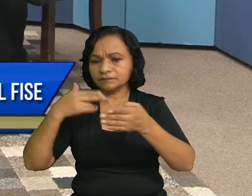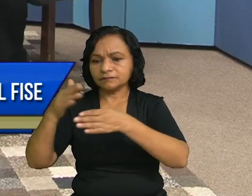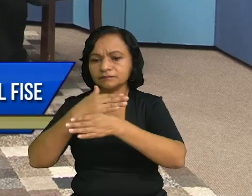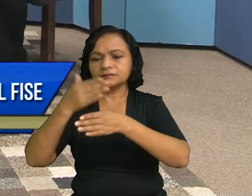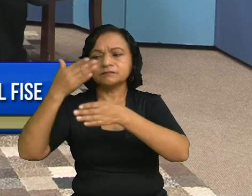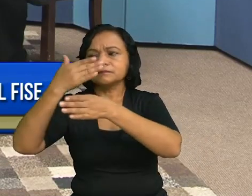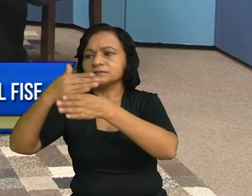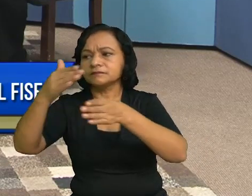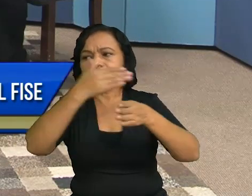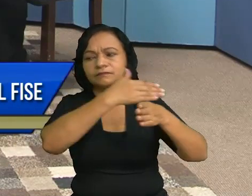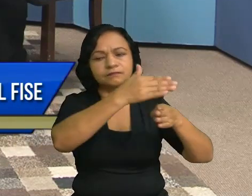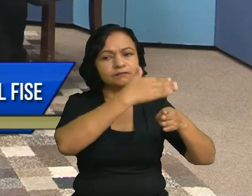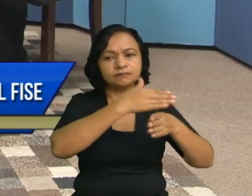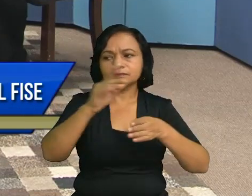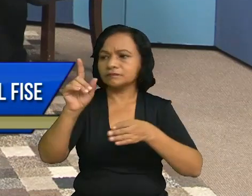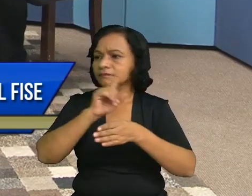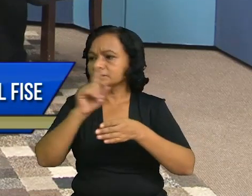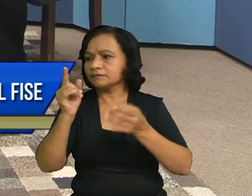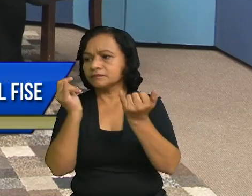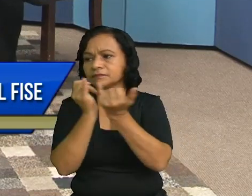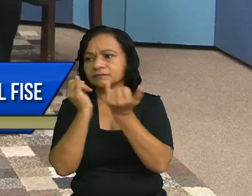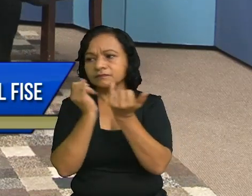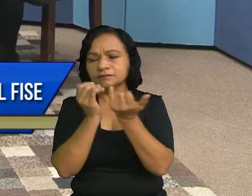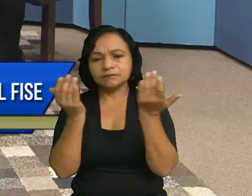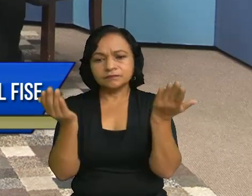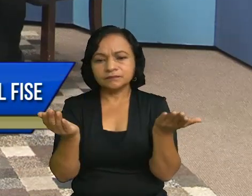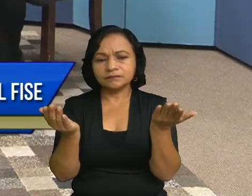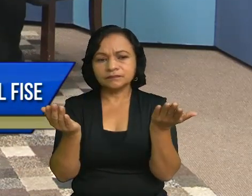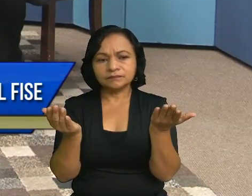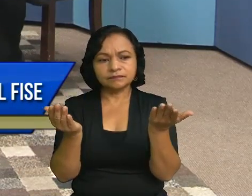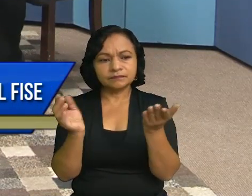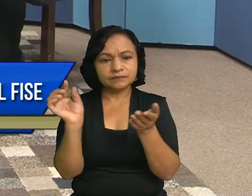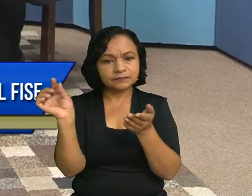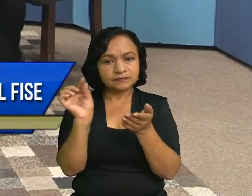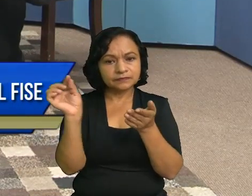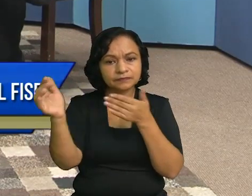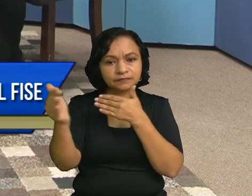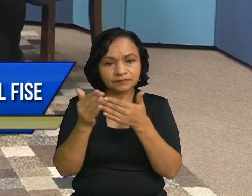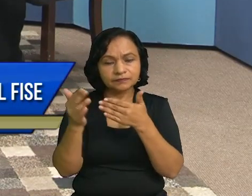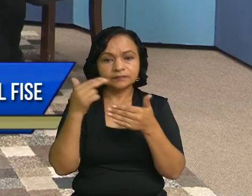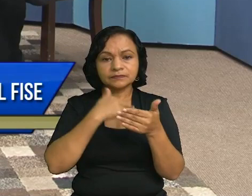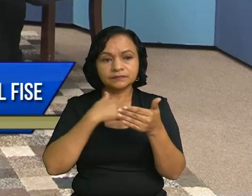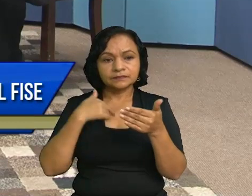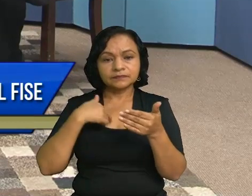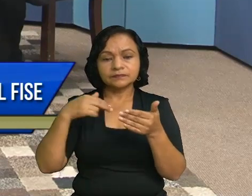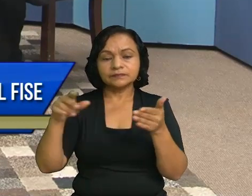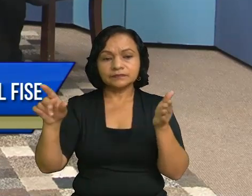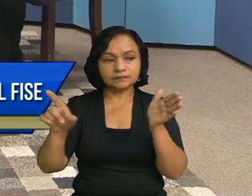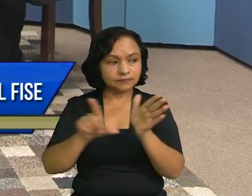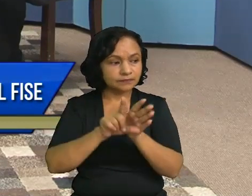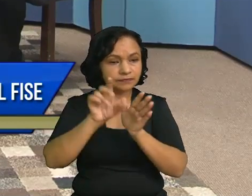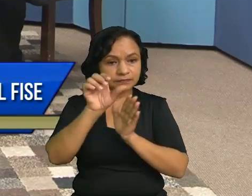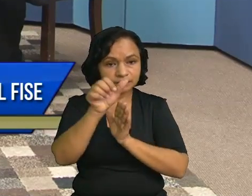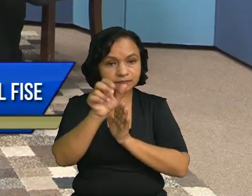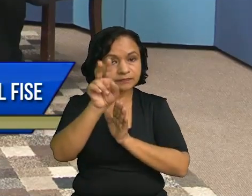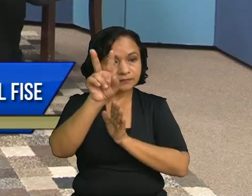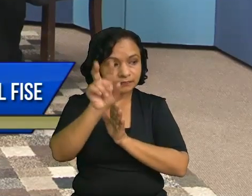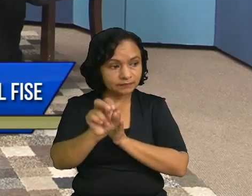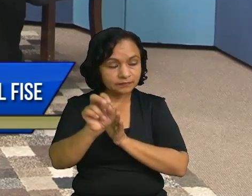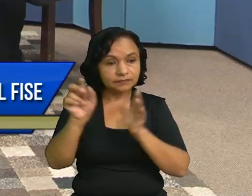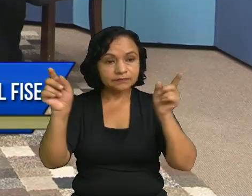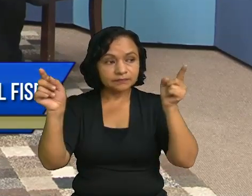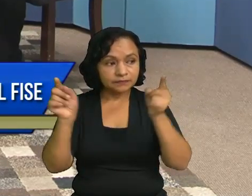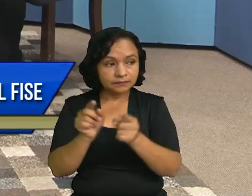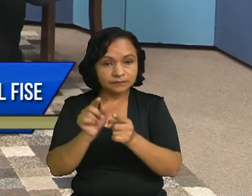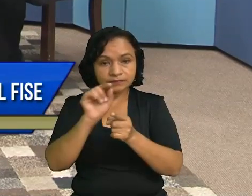margen de esto nosotros con la reciente modificación la ley 620 donde se unifica